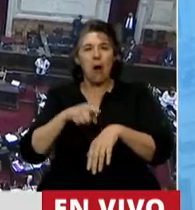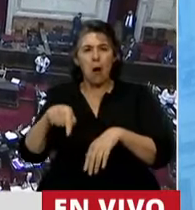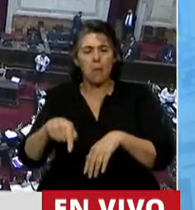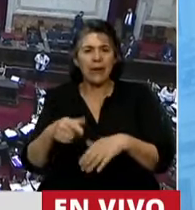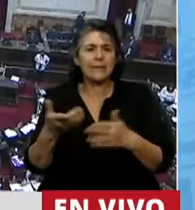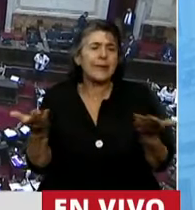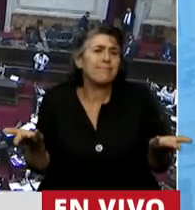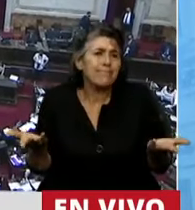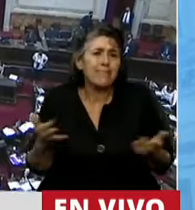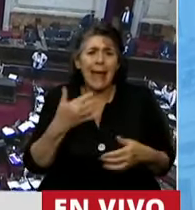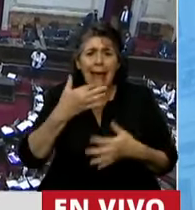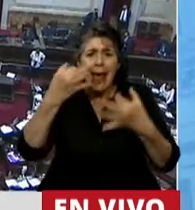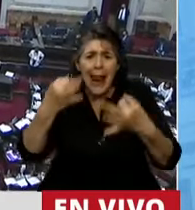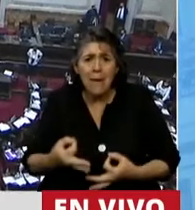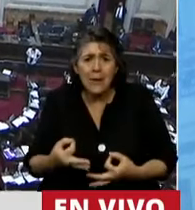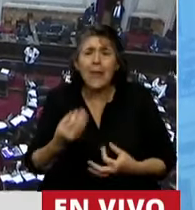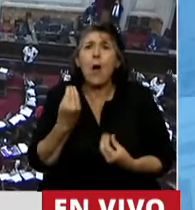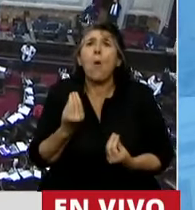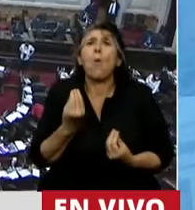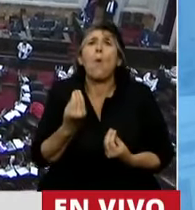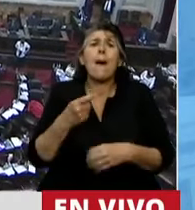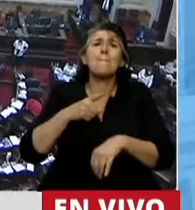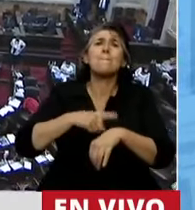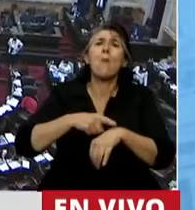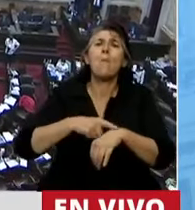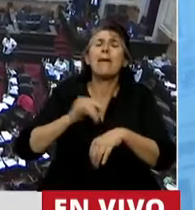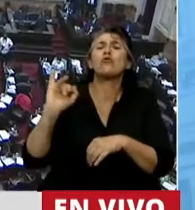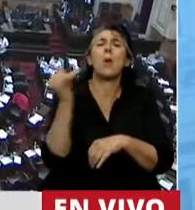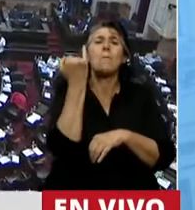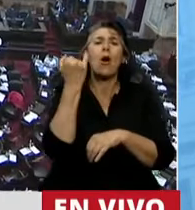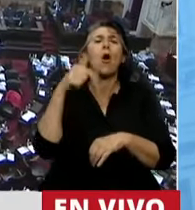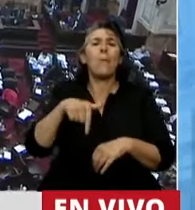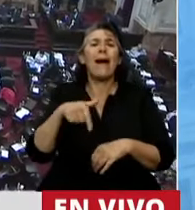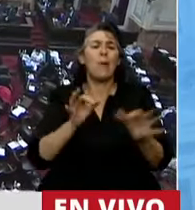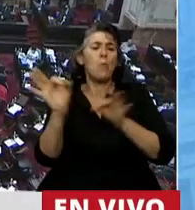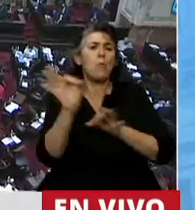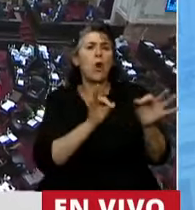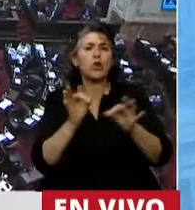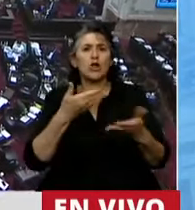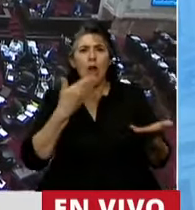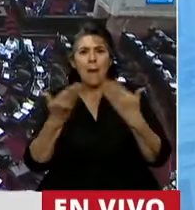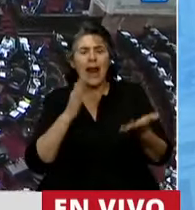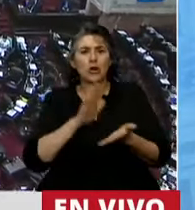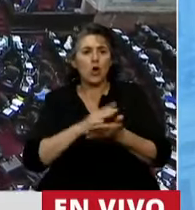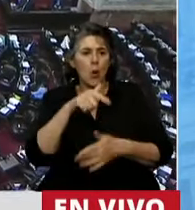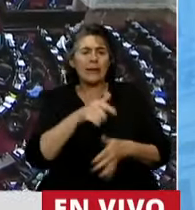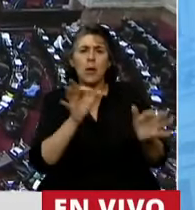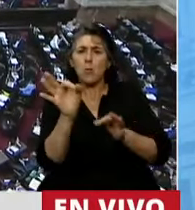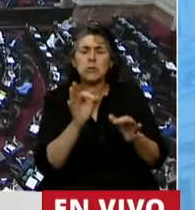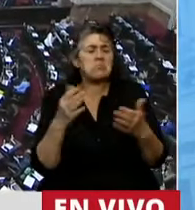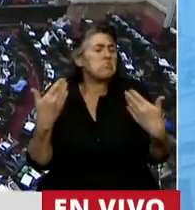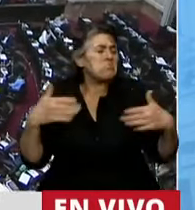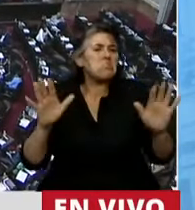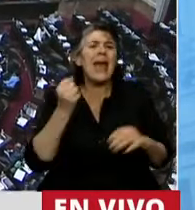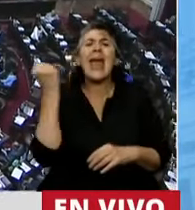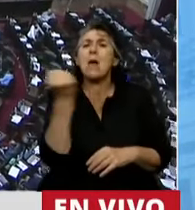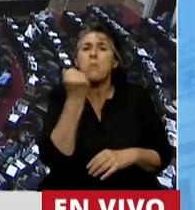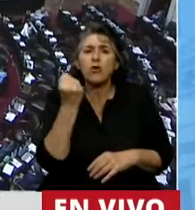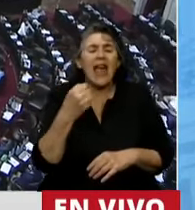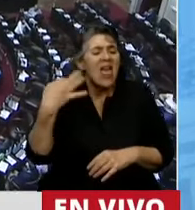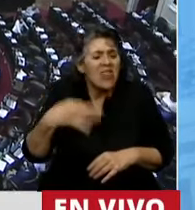momento ideal para tratar un proyecto de estas características. Lo importante es que lo estamos haciendo y que